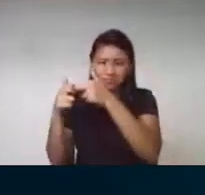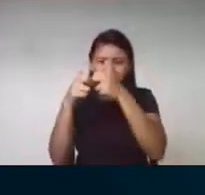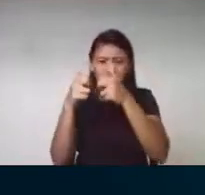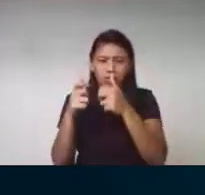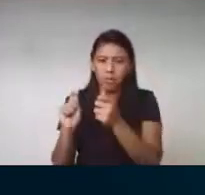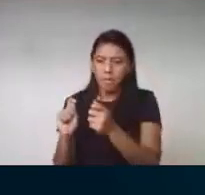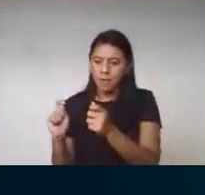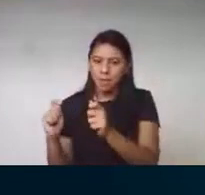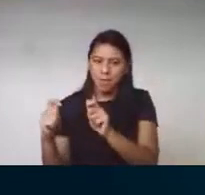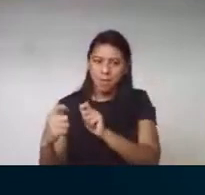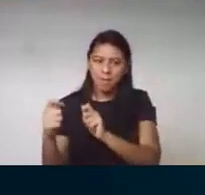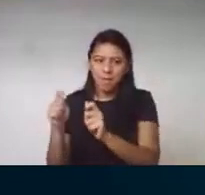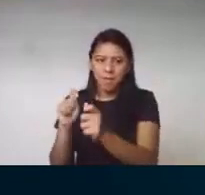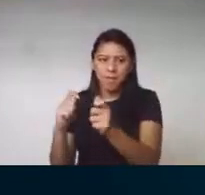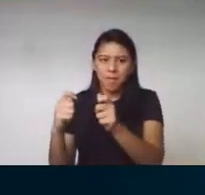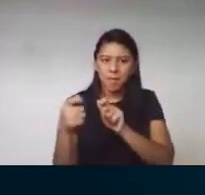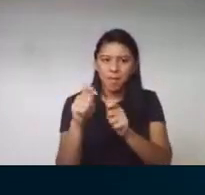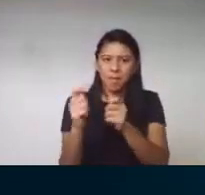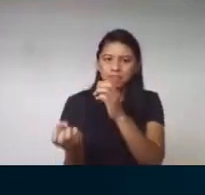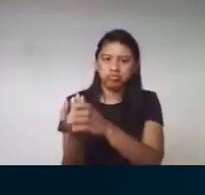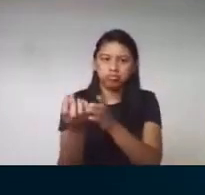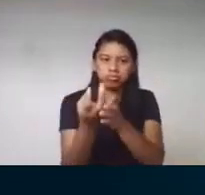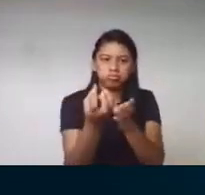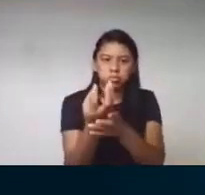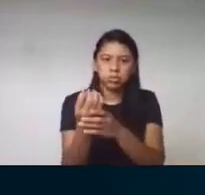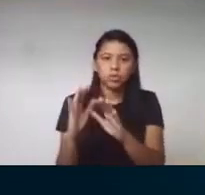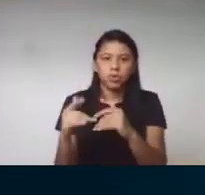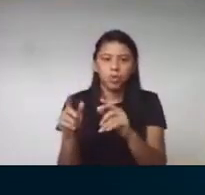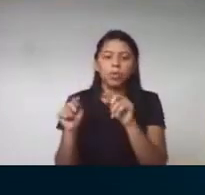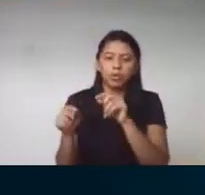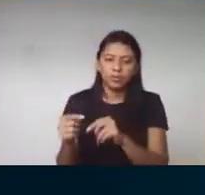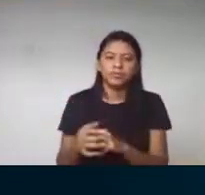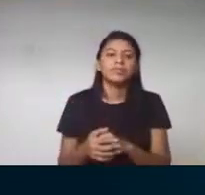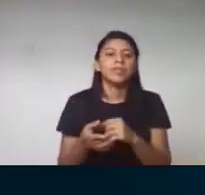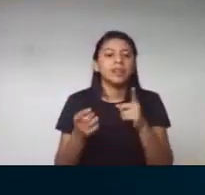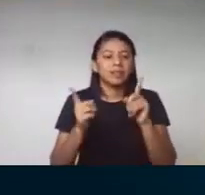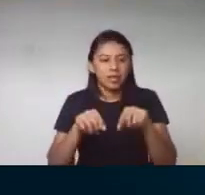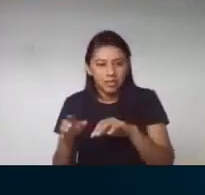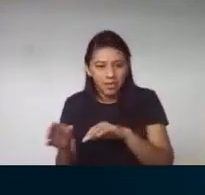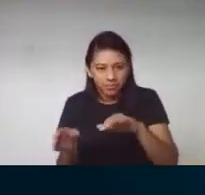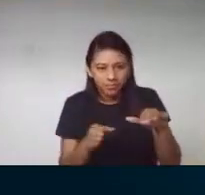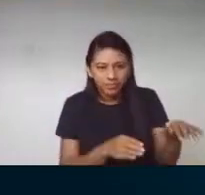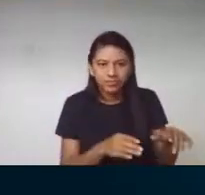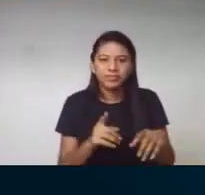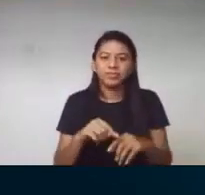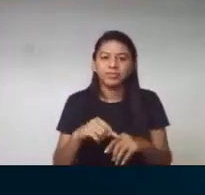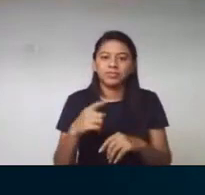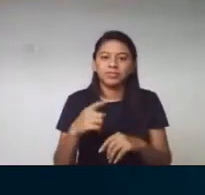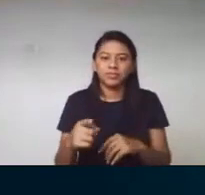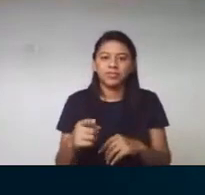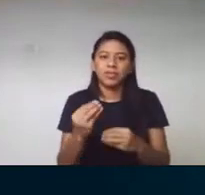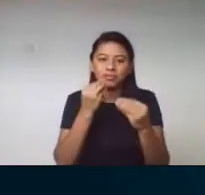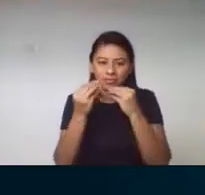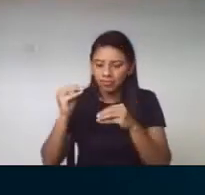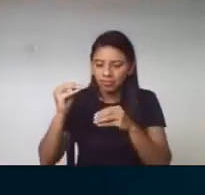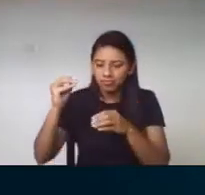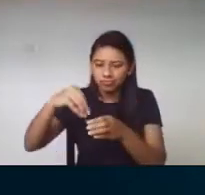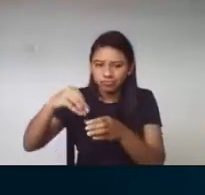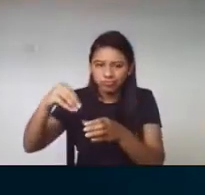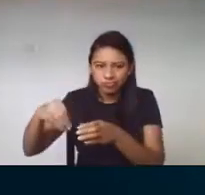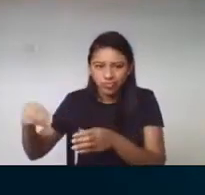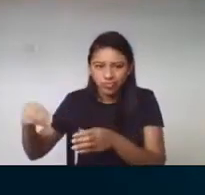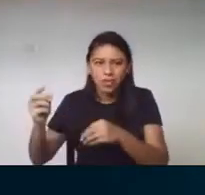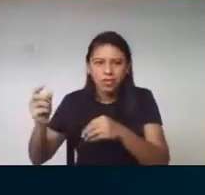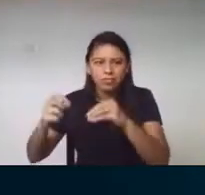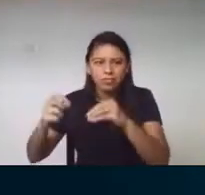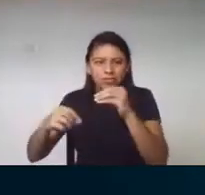También tenemos aplicaciones en la industria de alimentos, en el diseño de laboratorios virtuales y también tenemos experiencia en todo el